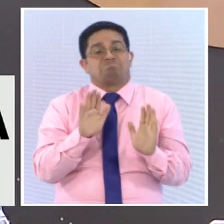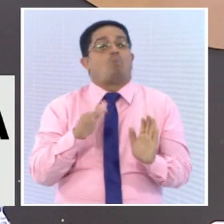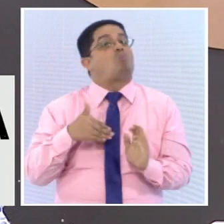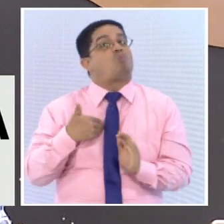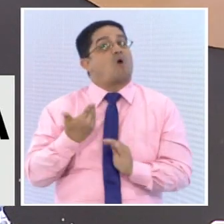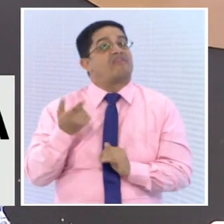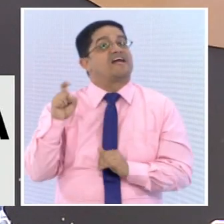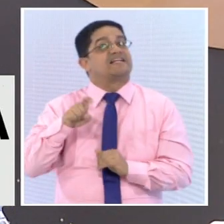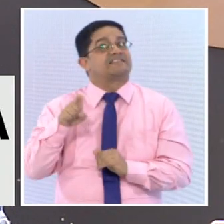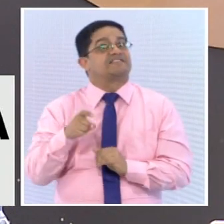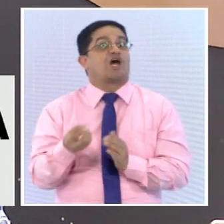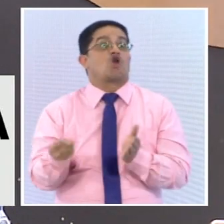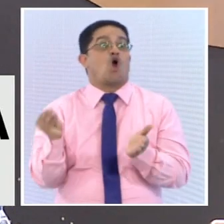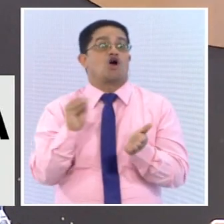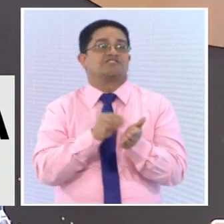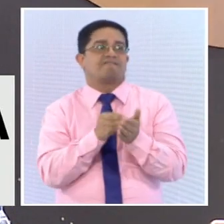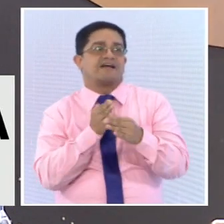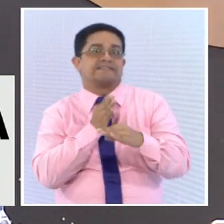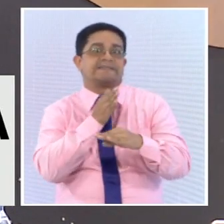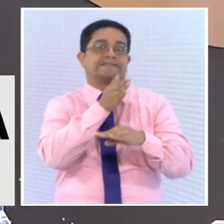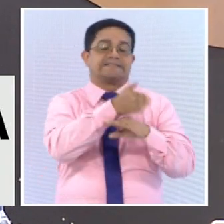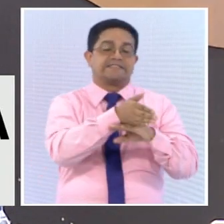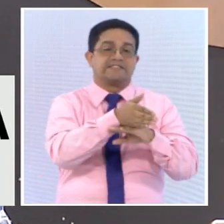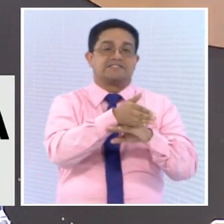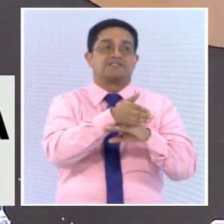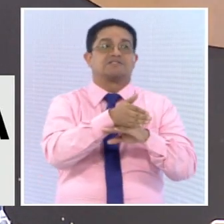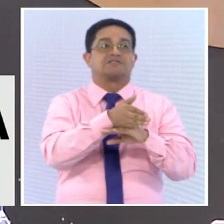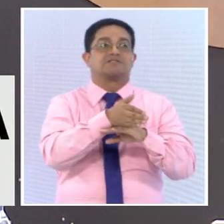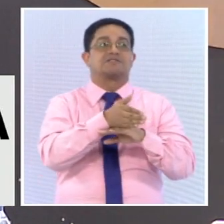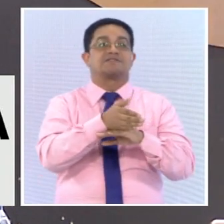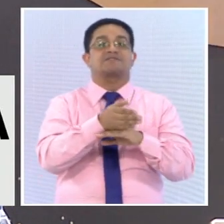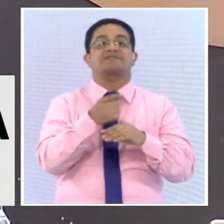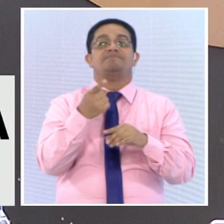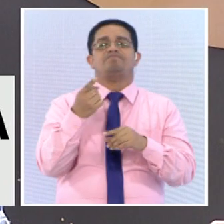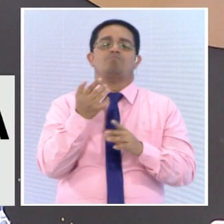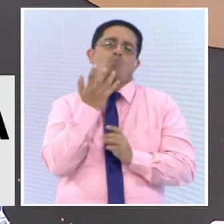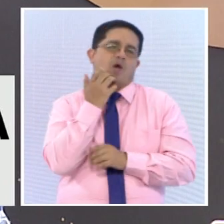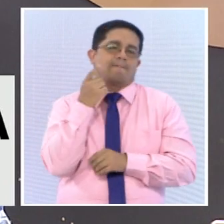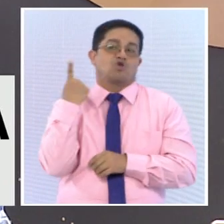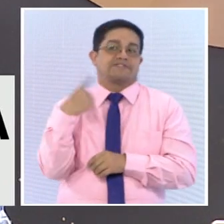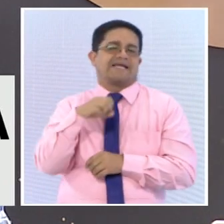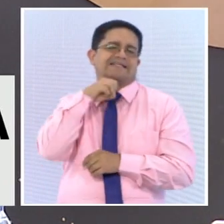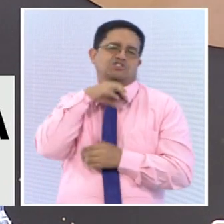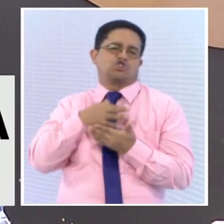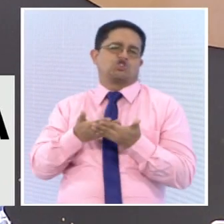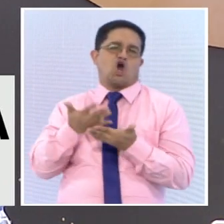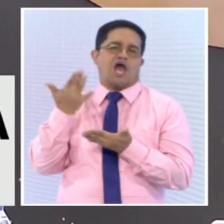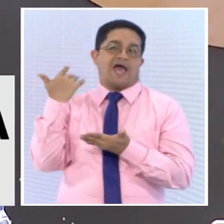evento. Si te sientes mal y el paciente ya tienes de una base de datos, tienes toda una información, más la que